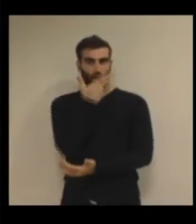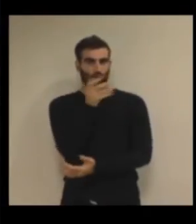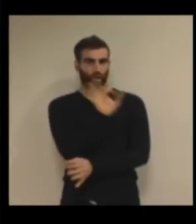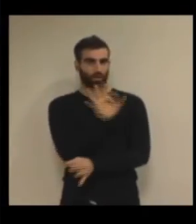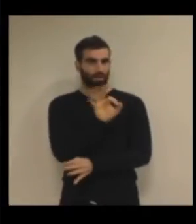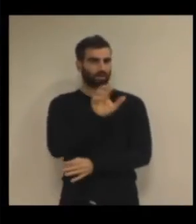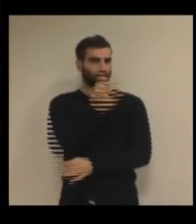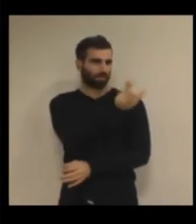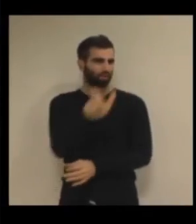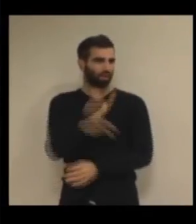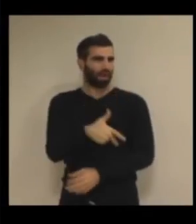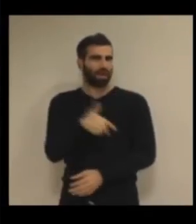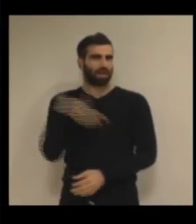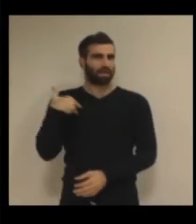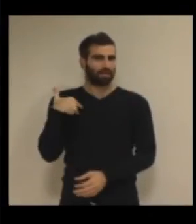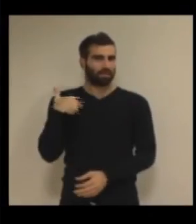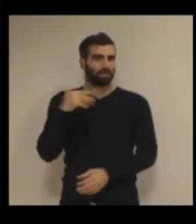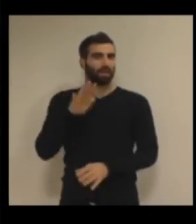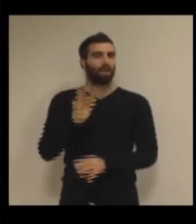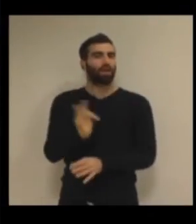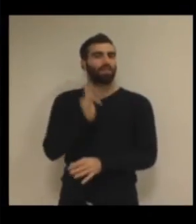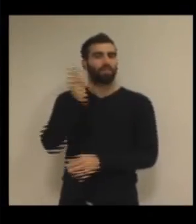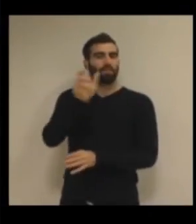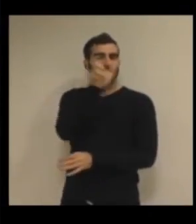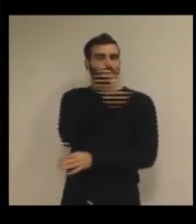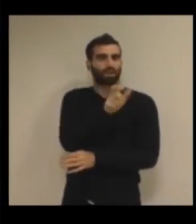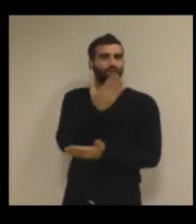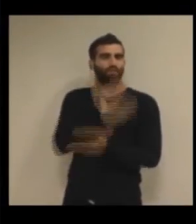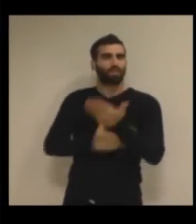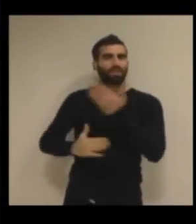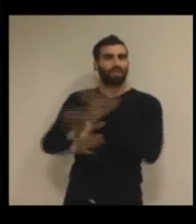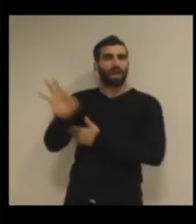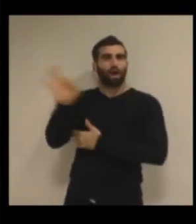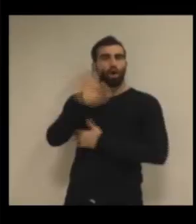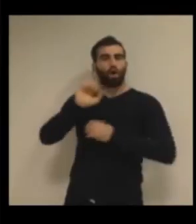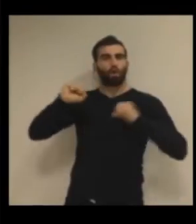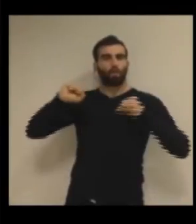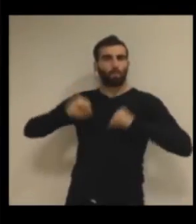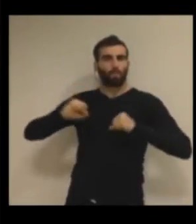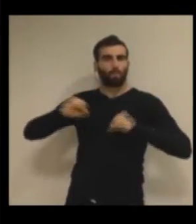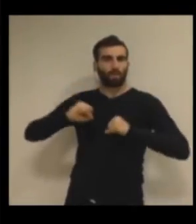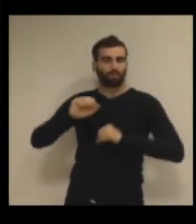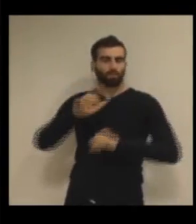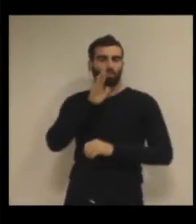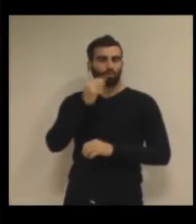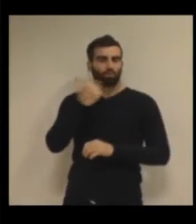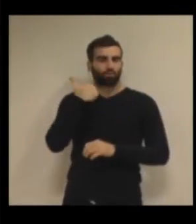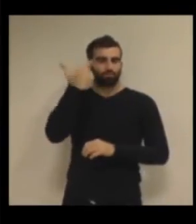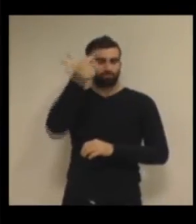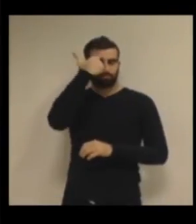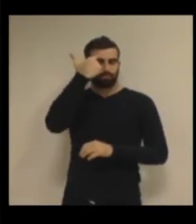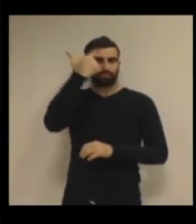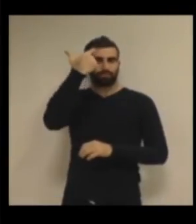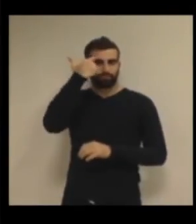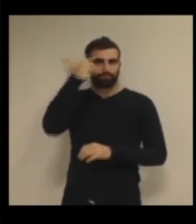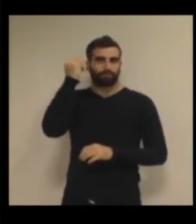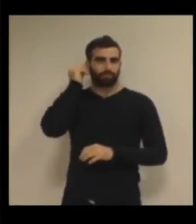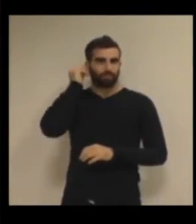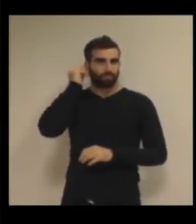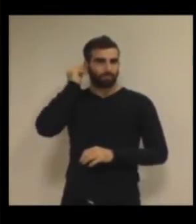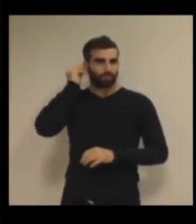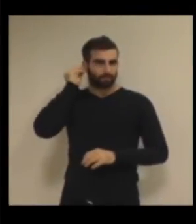ciudadano en general, pero especialmente por el ciudadano con discapacidad o mayores, ¿no? De ahí que para mí sea obsesivo. Y como yo creo